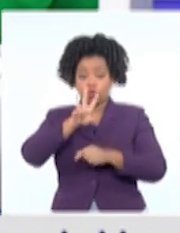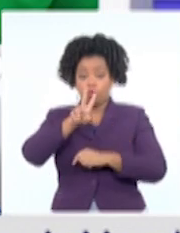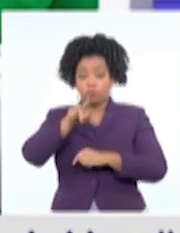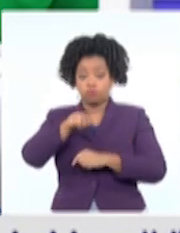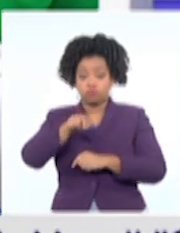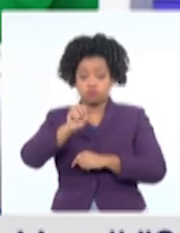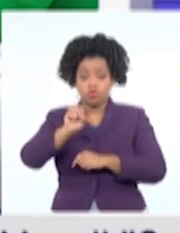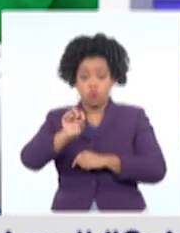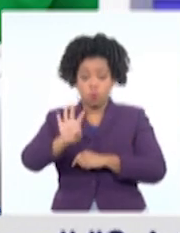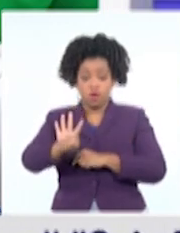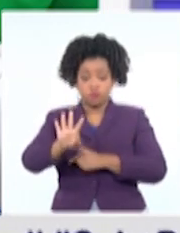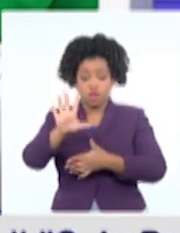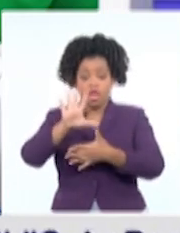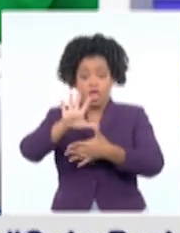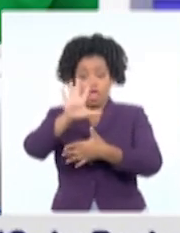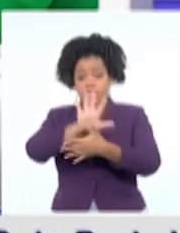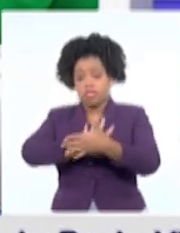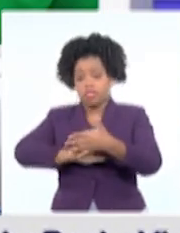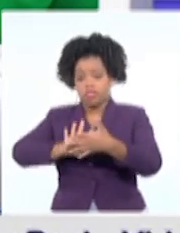Américas,